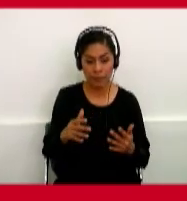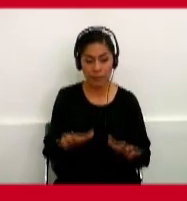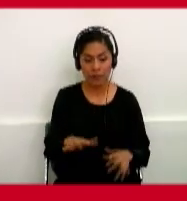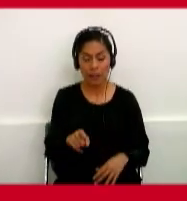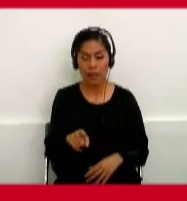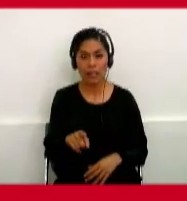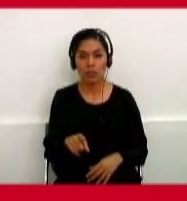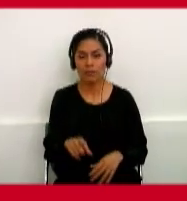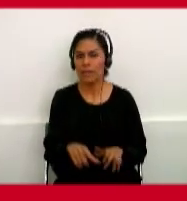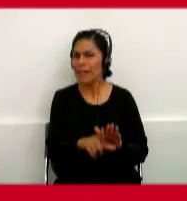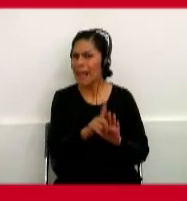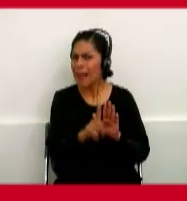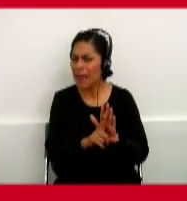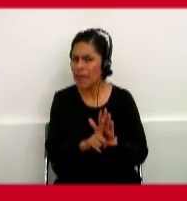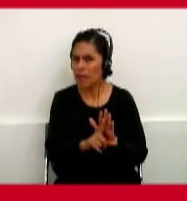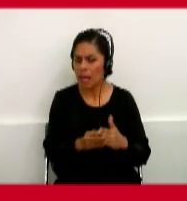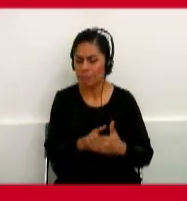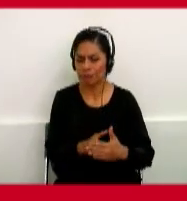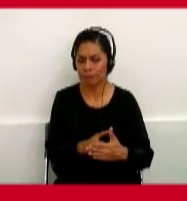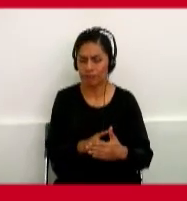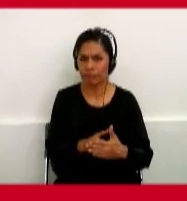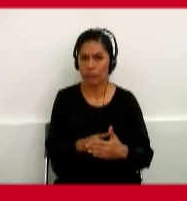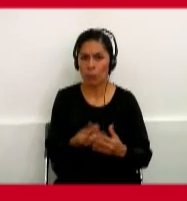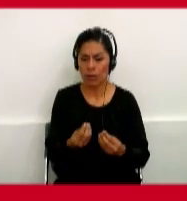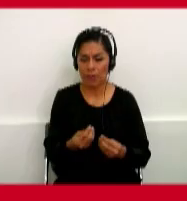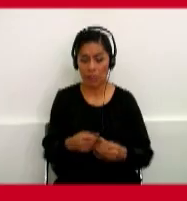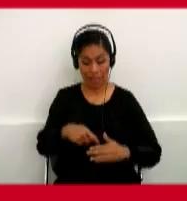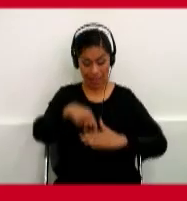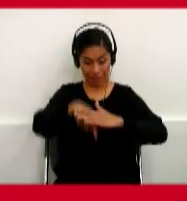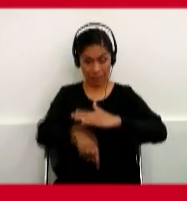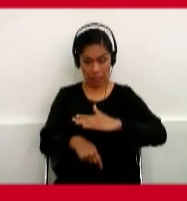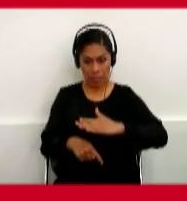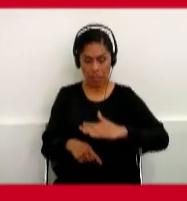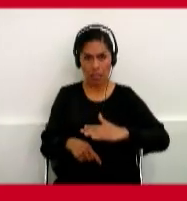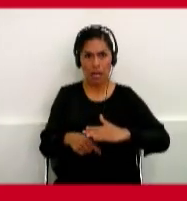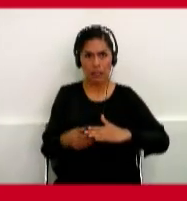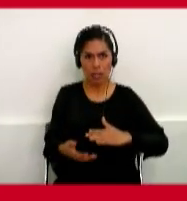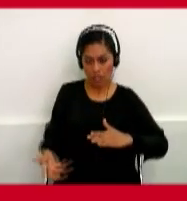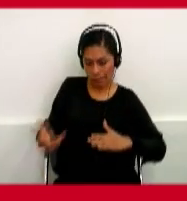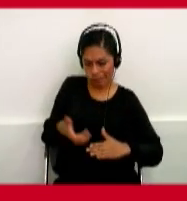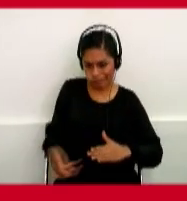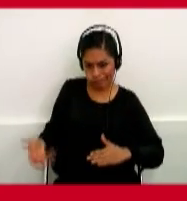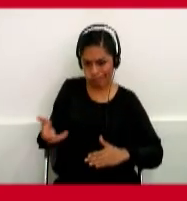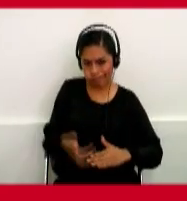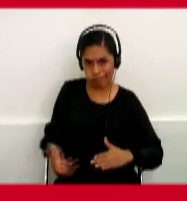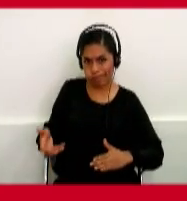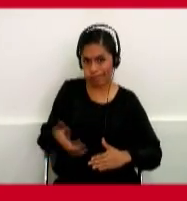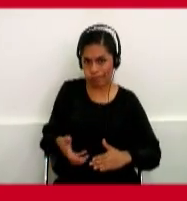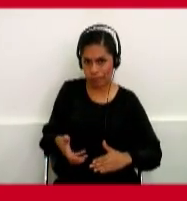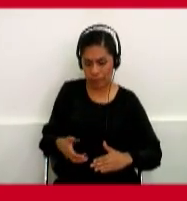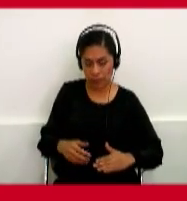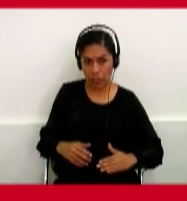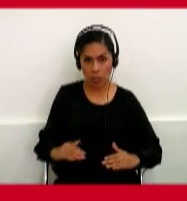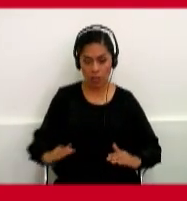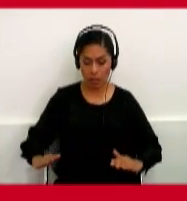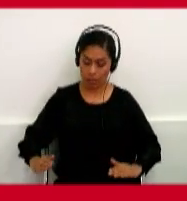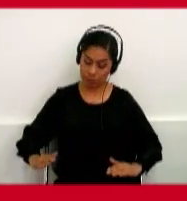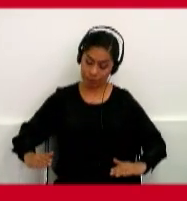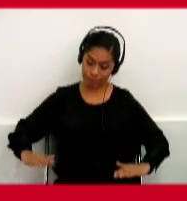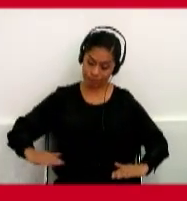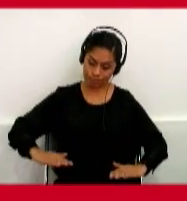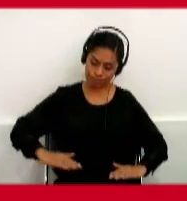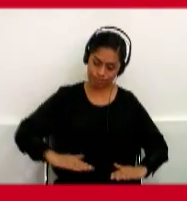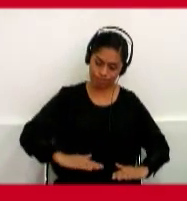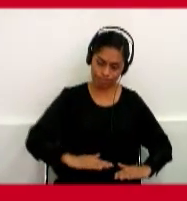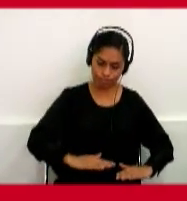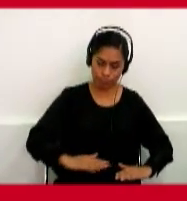ley final del stope. Y esto está dado por el manejo del relleno. Por ejemplo, en un bench and fill, si voy minando de manera ascendente, el scoop tiene que cargar